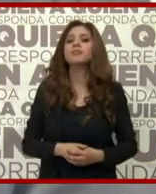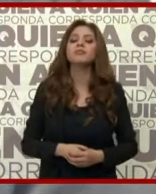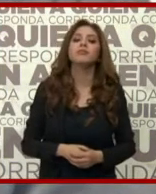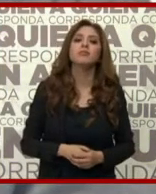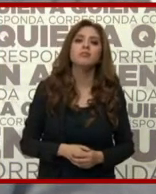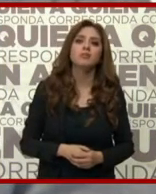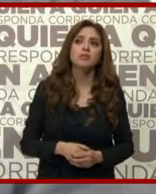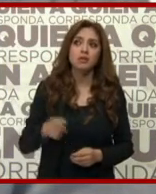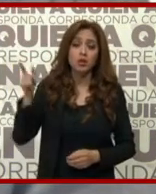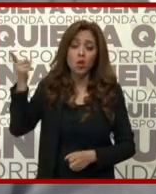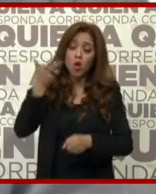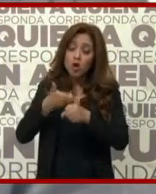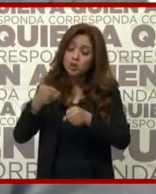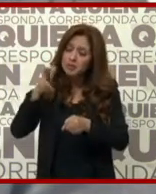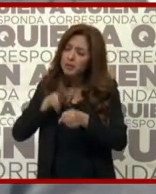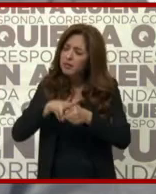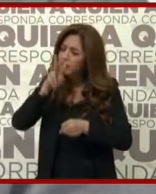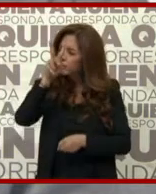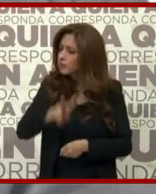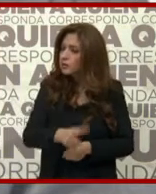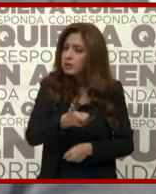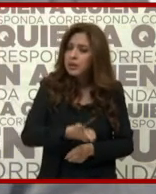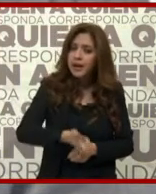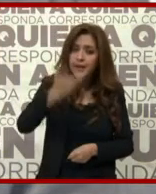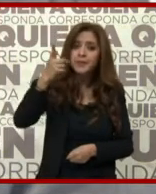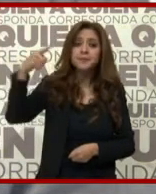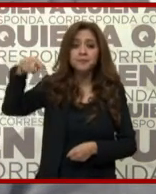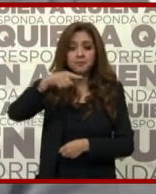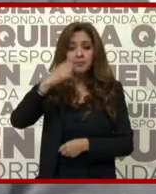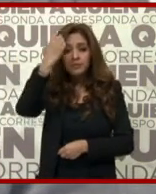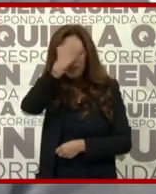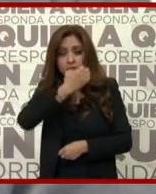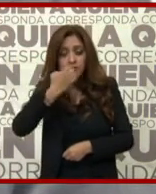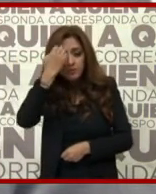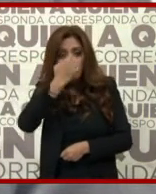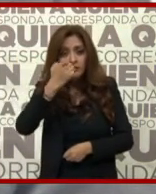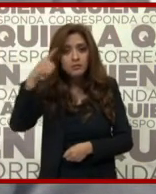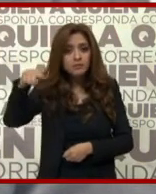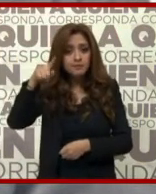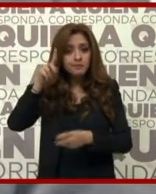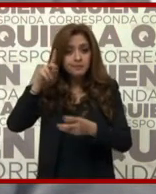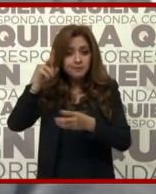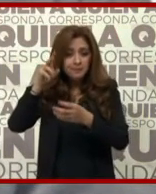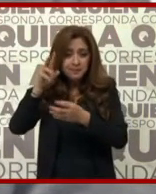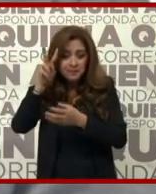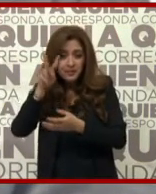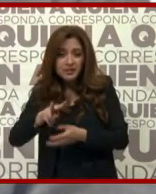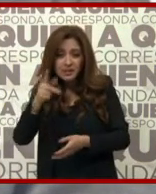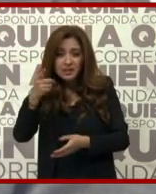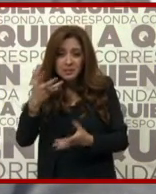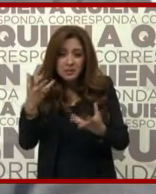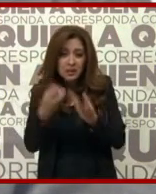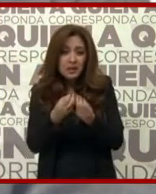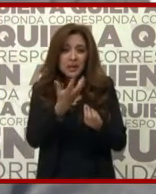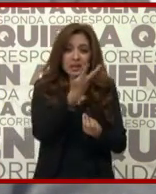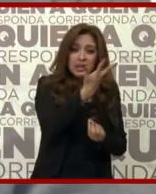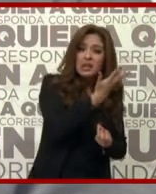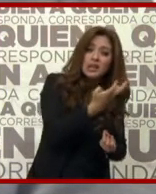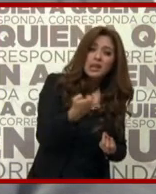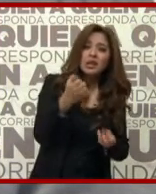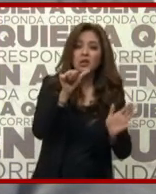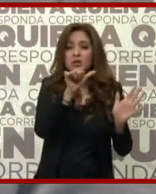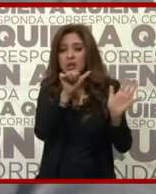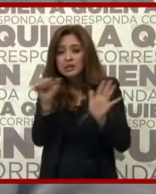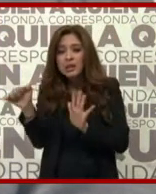caro, nos dan un precio, incluso los estudios, todo lo que ella hicieron allá. Son costos de 500, 600,